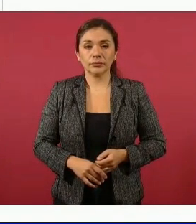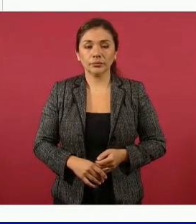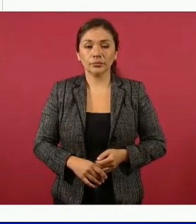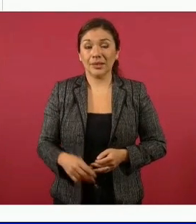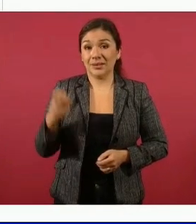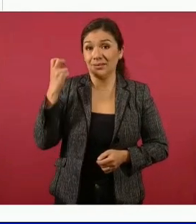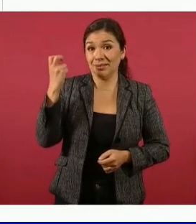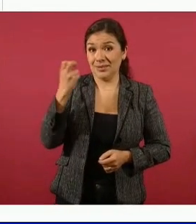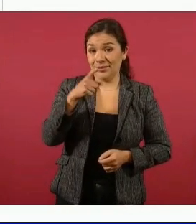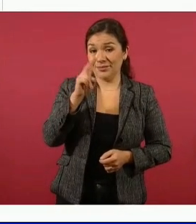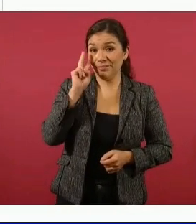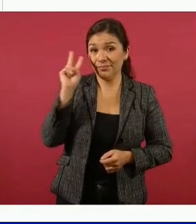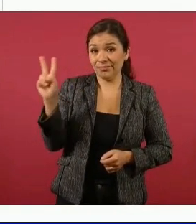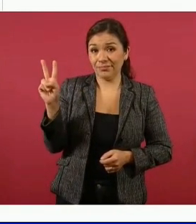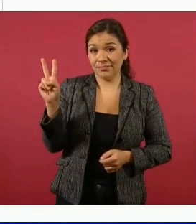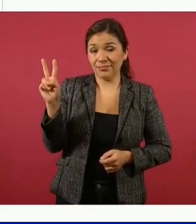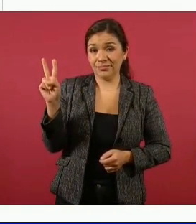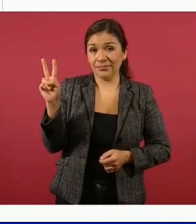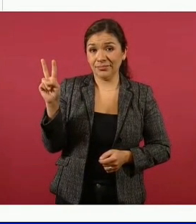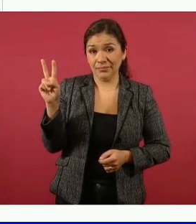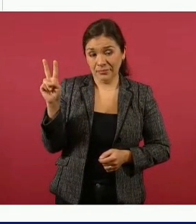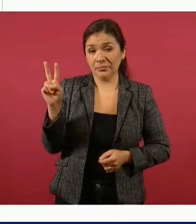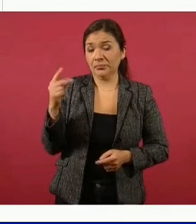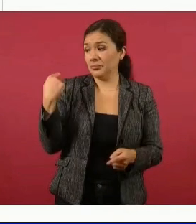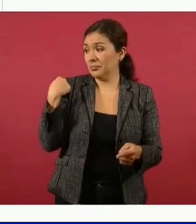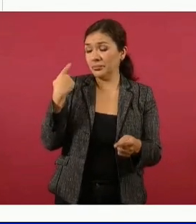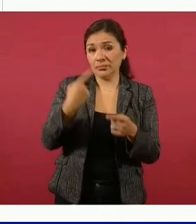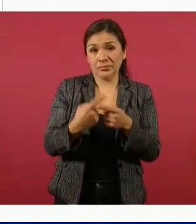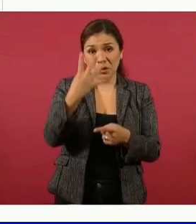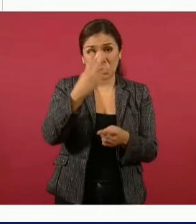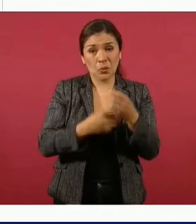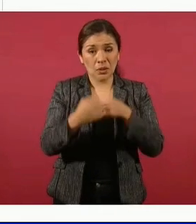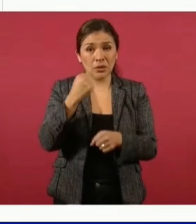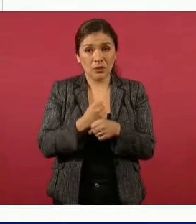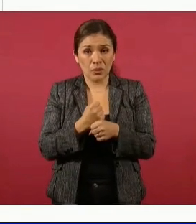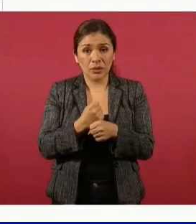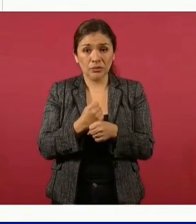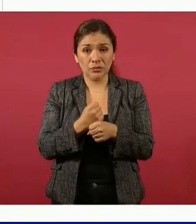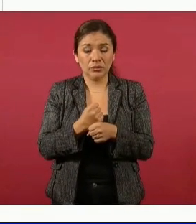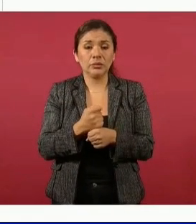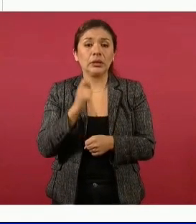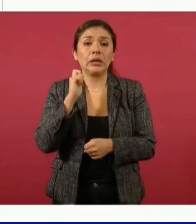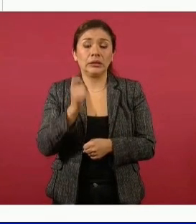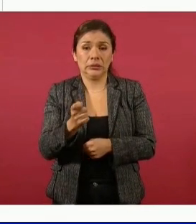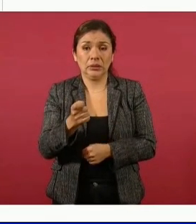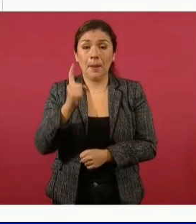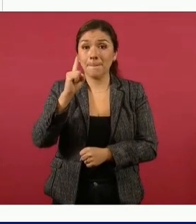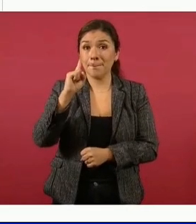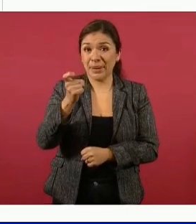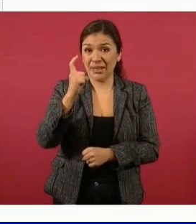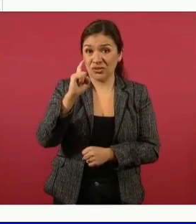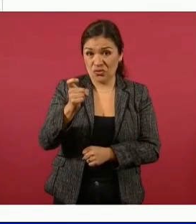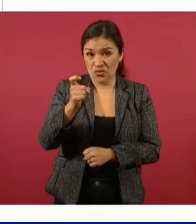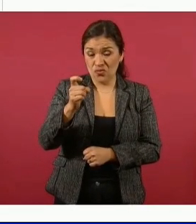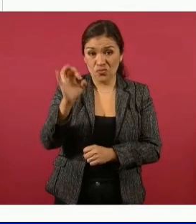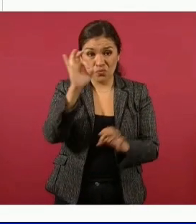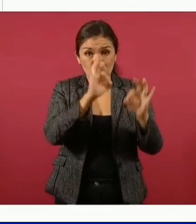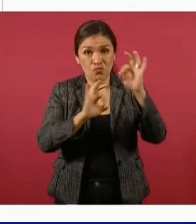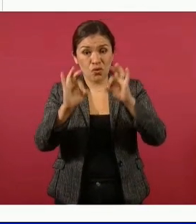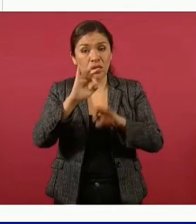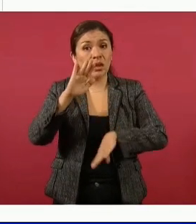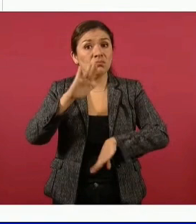Es, sin duda, en los 4 años, es la moneda que más se